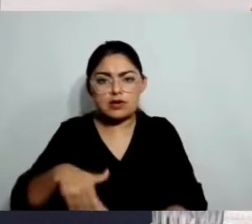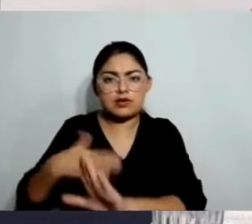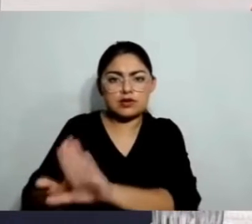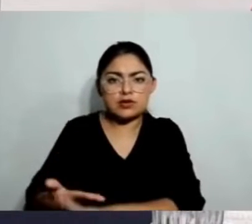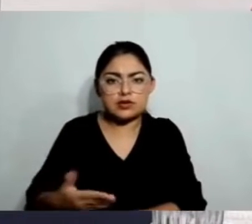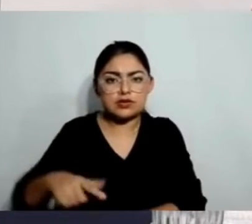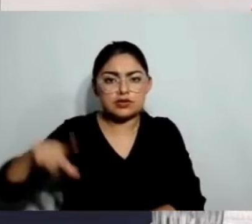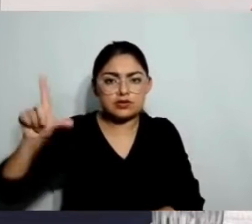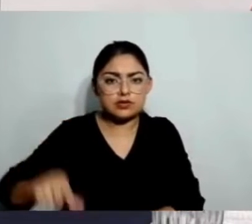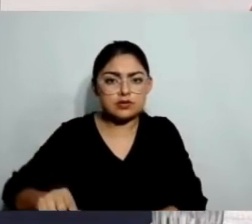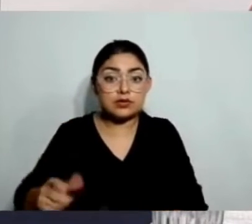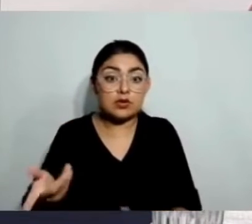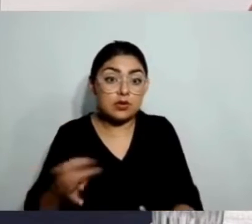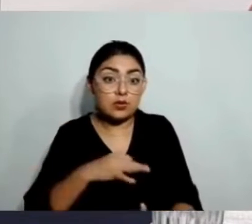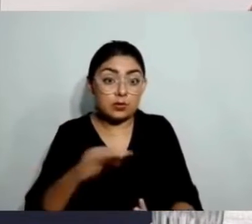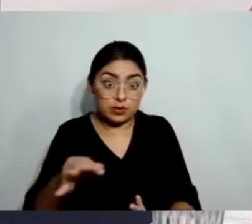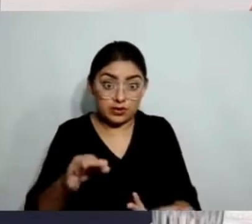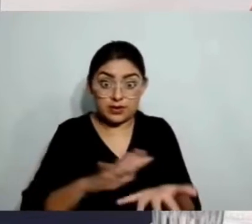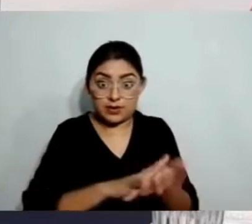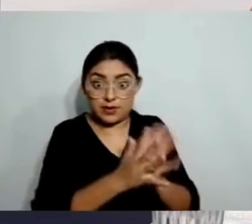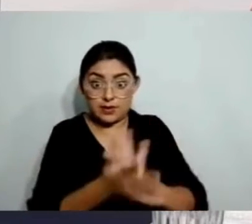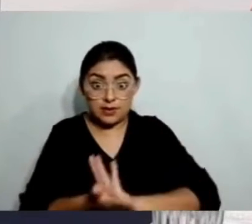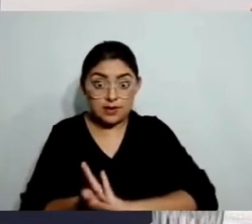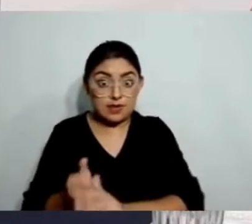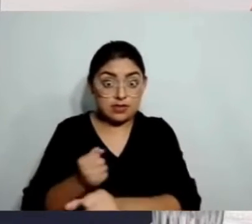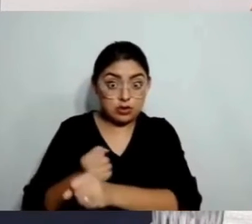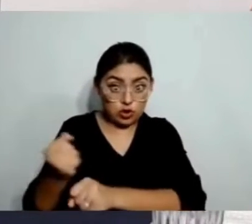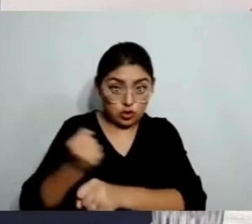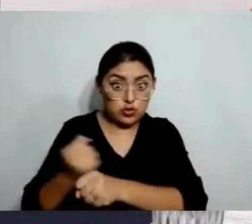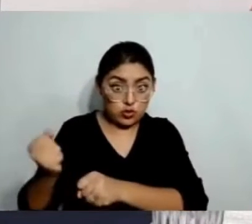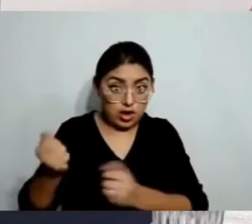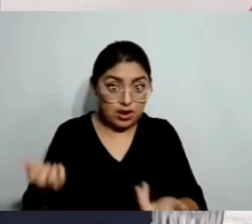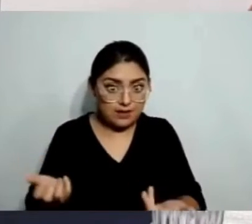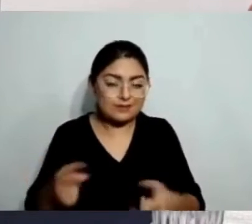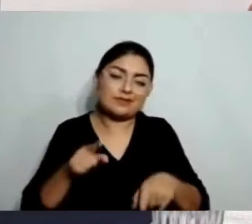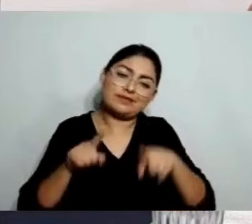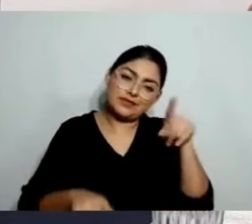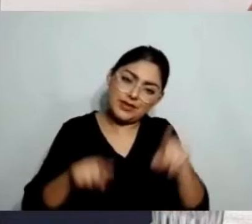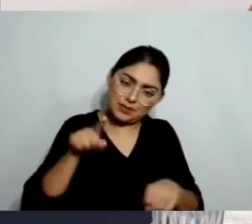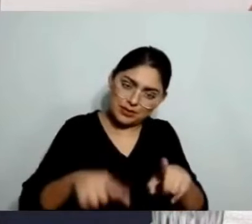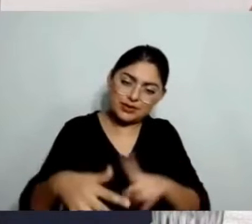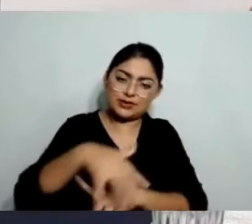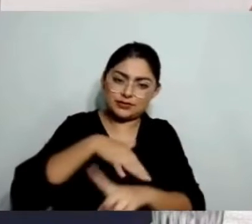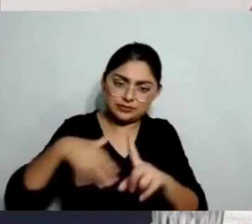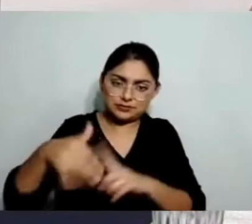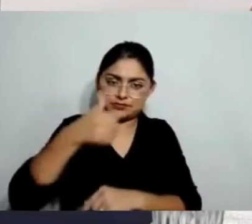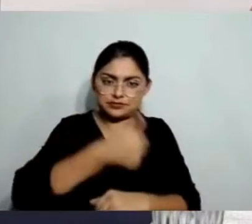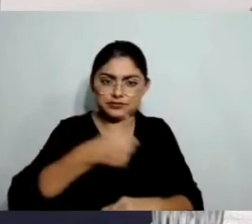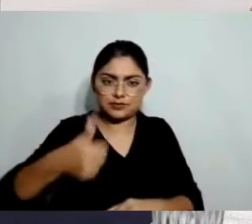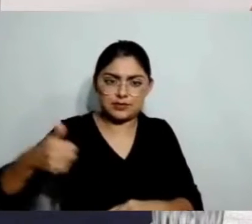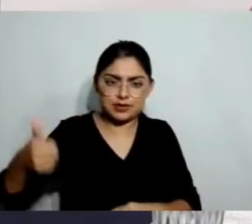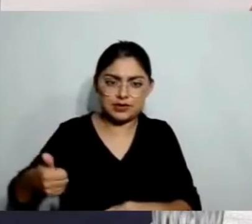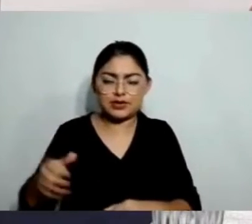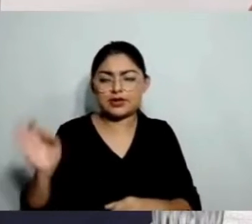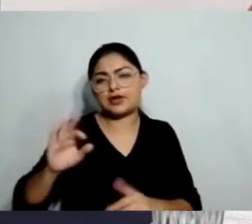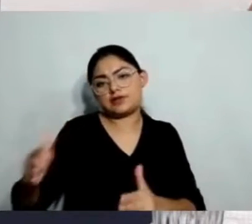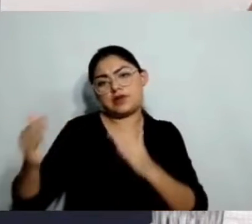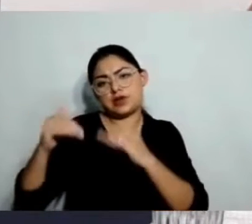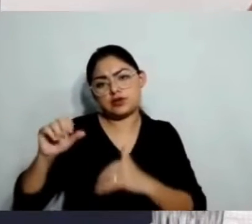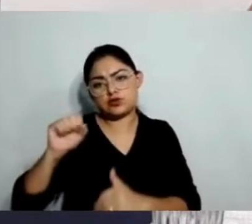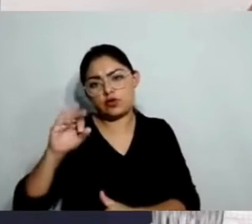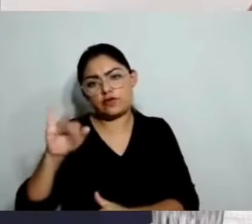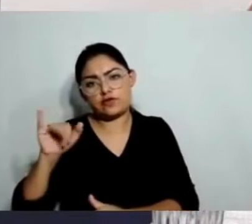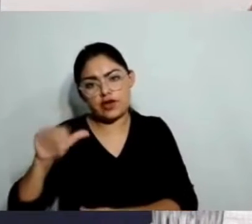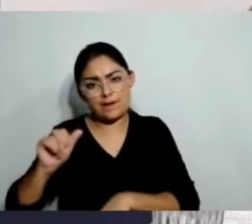constituir malos tratos incluso tortura pues es algo que ya claro depende del caso concreto aquí tendrá mucho mejor opinión lo